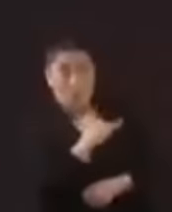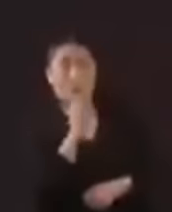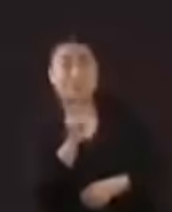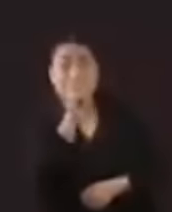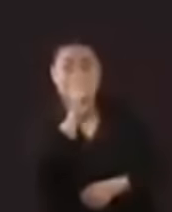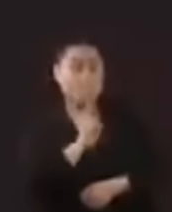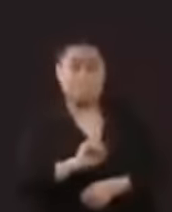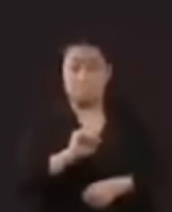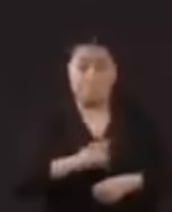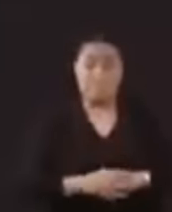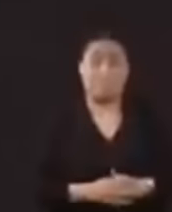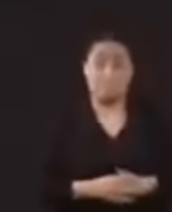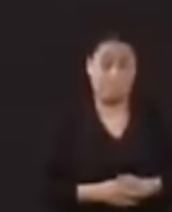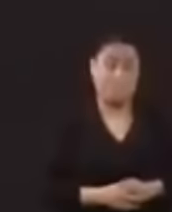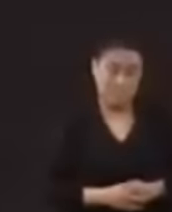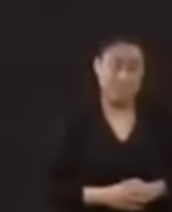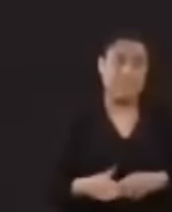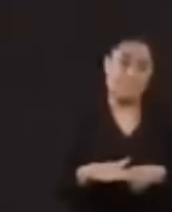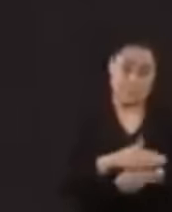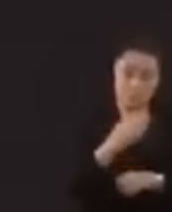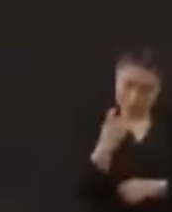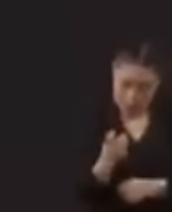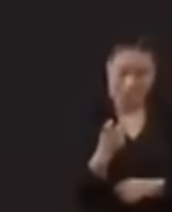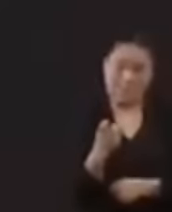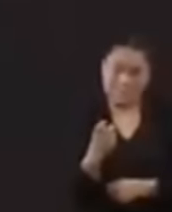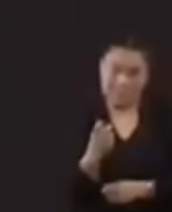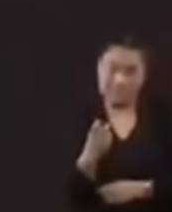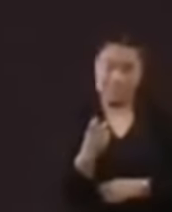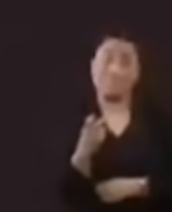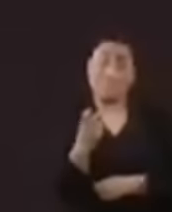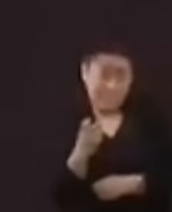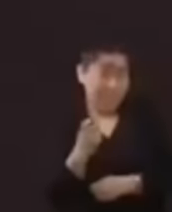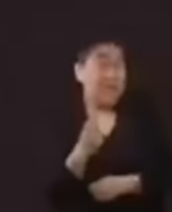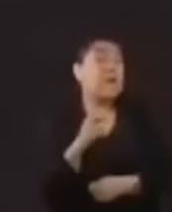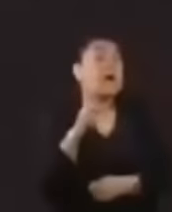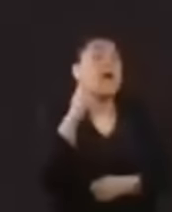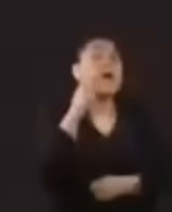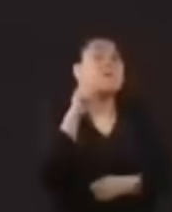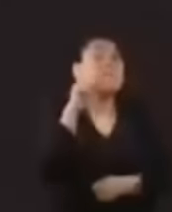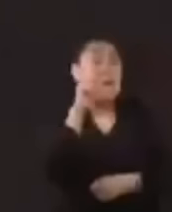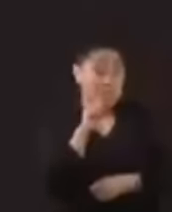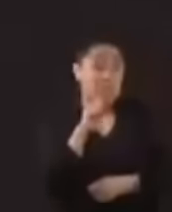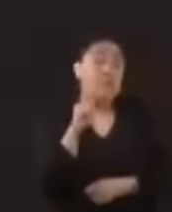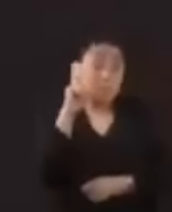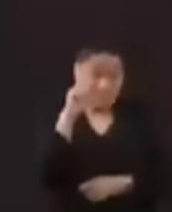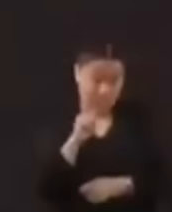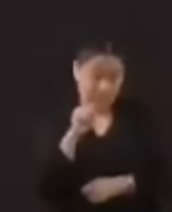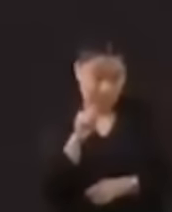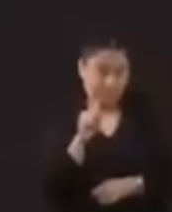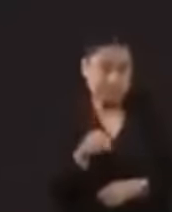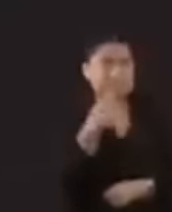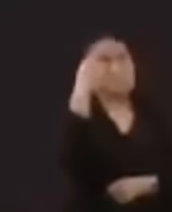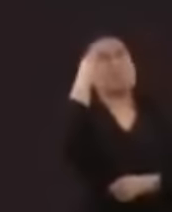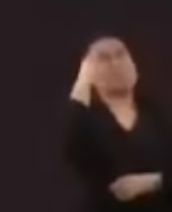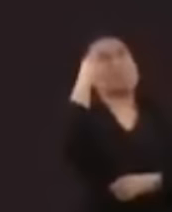mentira. Por eso, compañeras y compañeros, a partir de mañana nosotros tenemos una